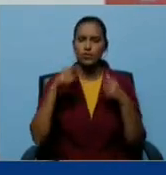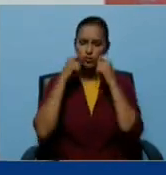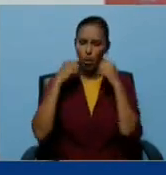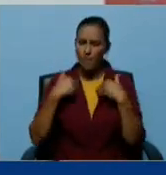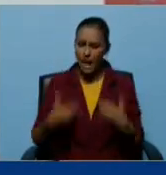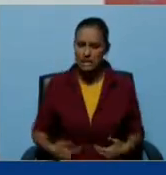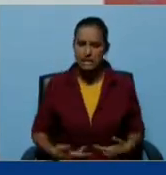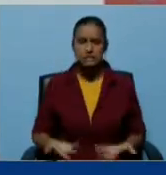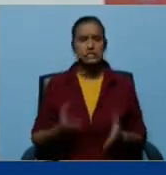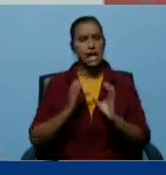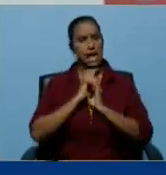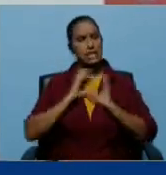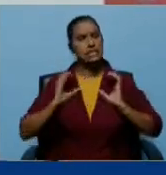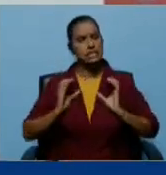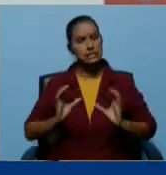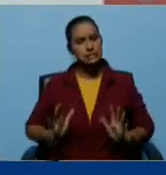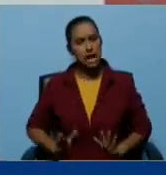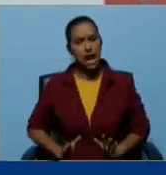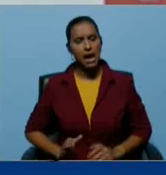cristiana,